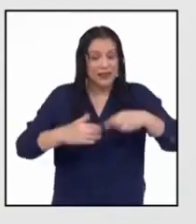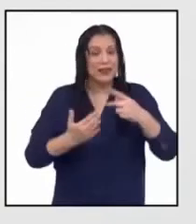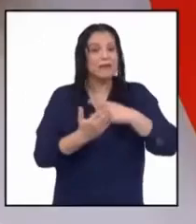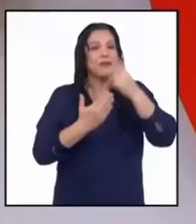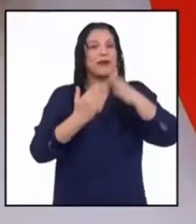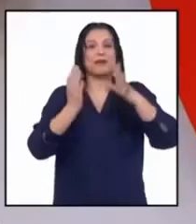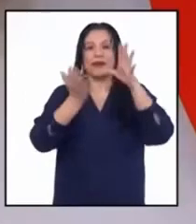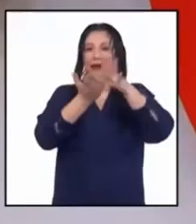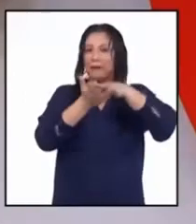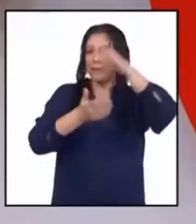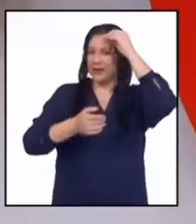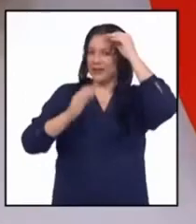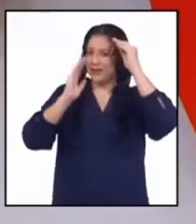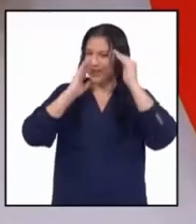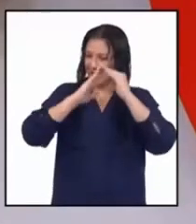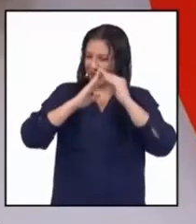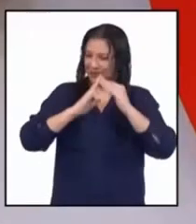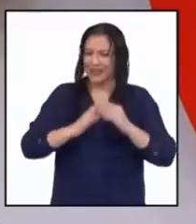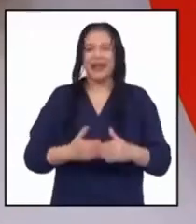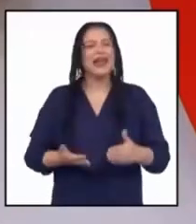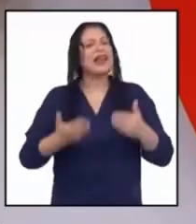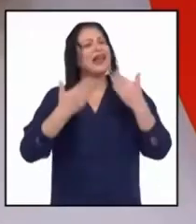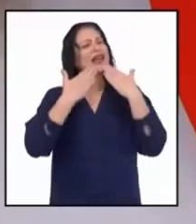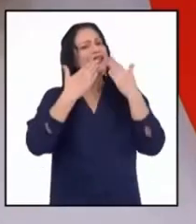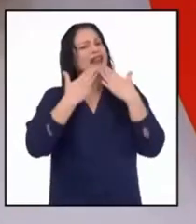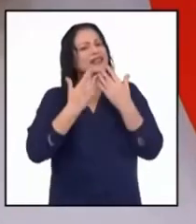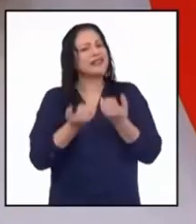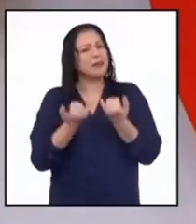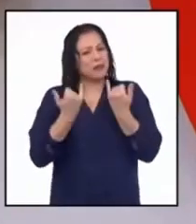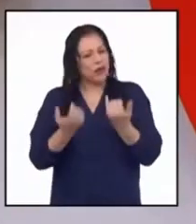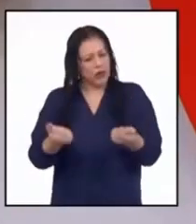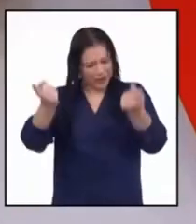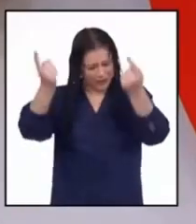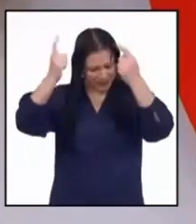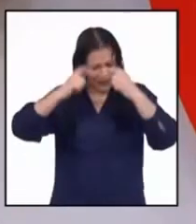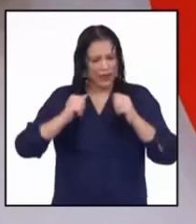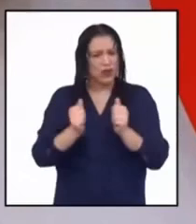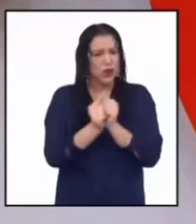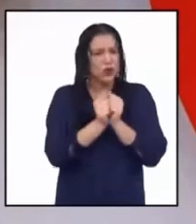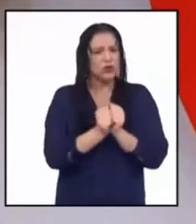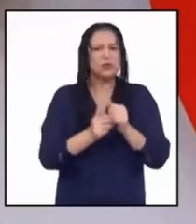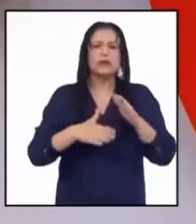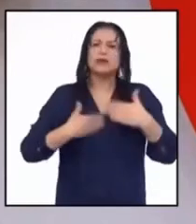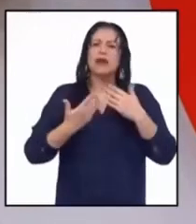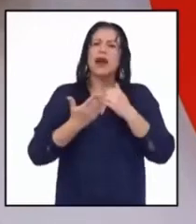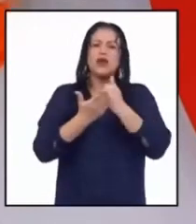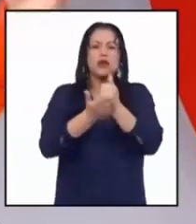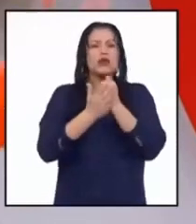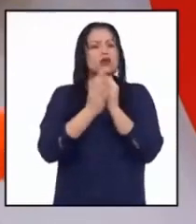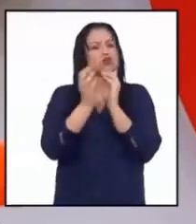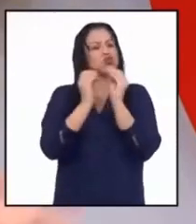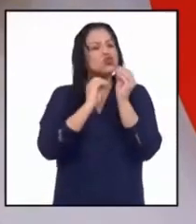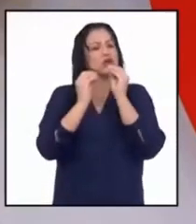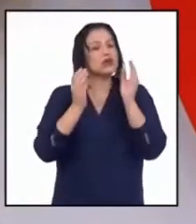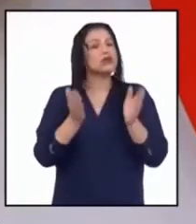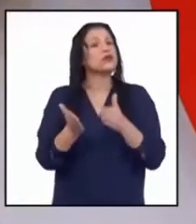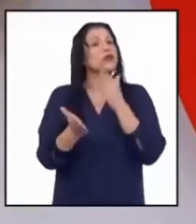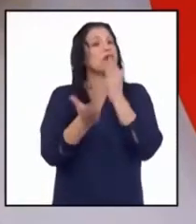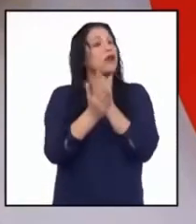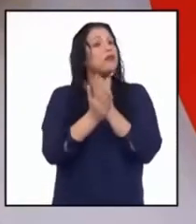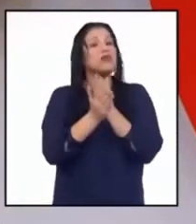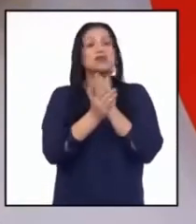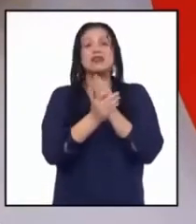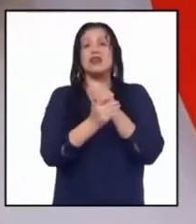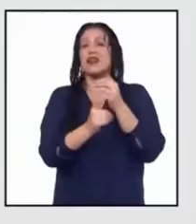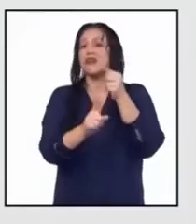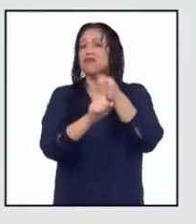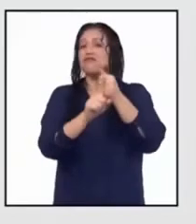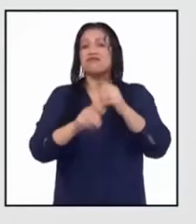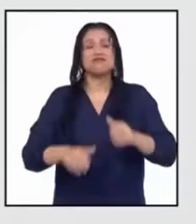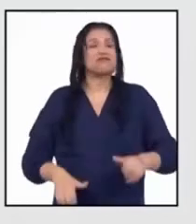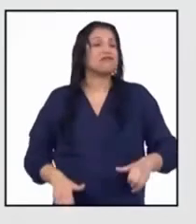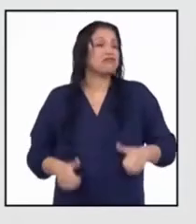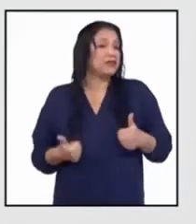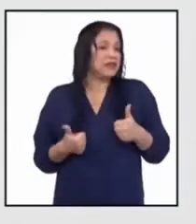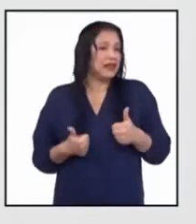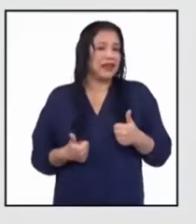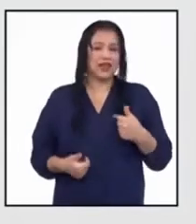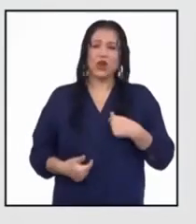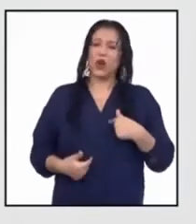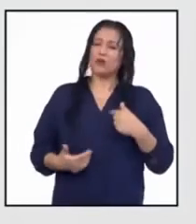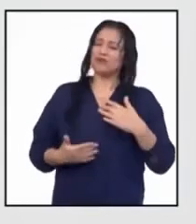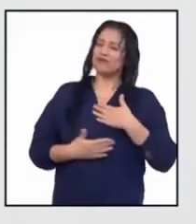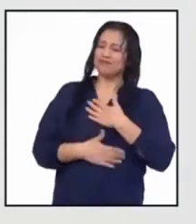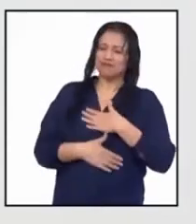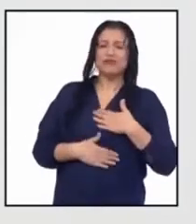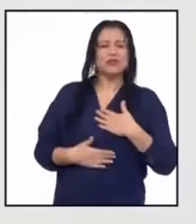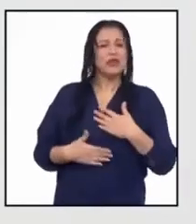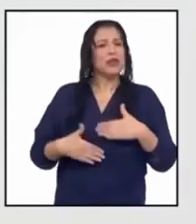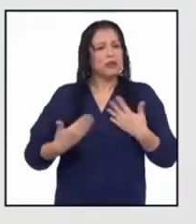en Casa. Muchísimas gracias por acompañarnos nuevamente para ayudarnos a resolver los problemas de la vida cotidiana. Yo